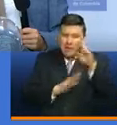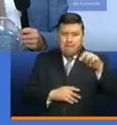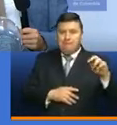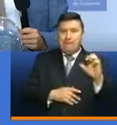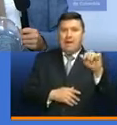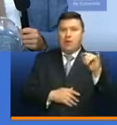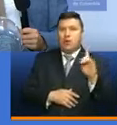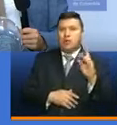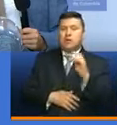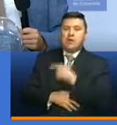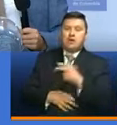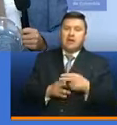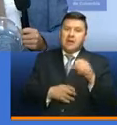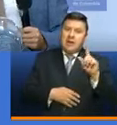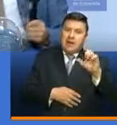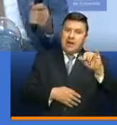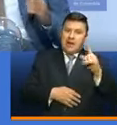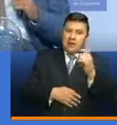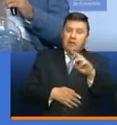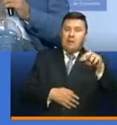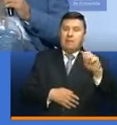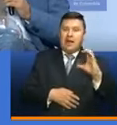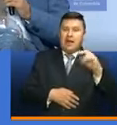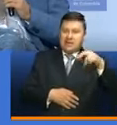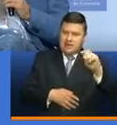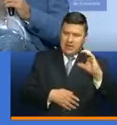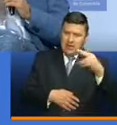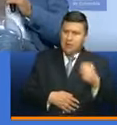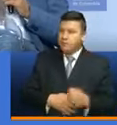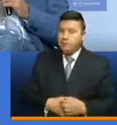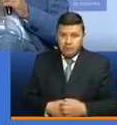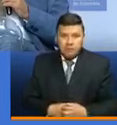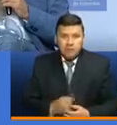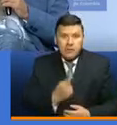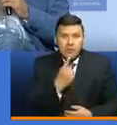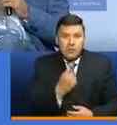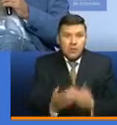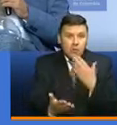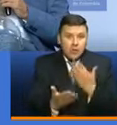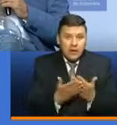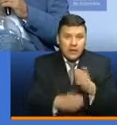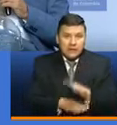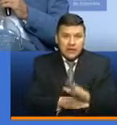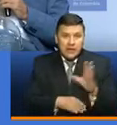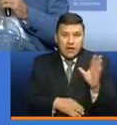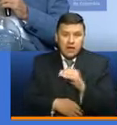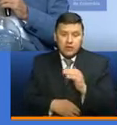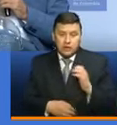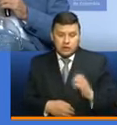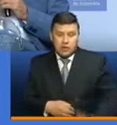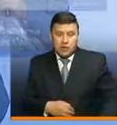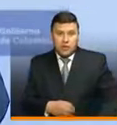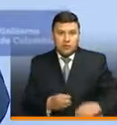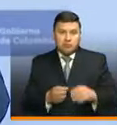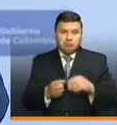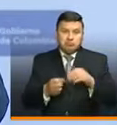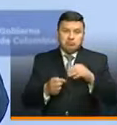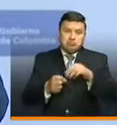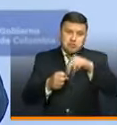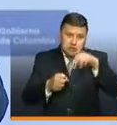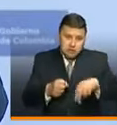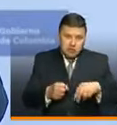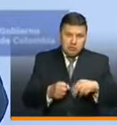Colombia, el señor Alejandro Pacheco. Buenas tardes, colegas, ciudadanos, ciudadanas, socios, aliados,